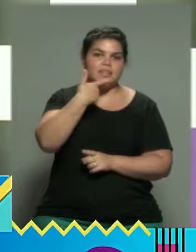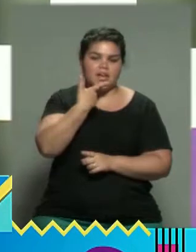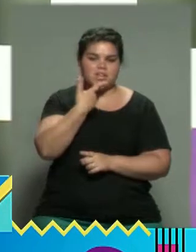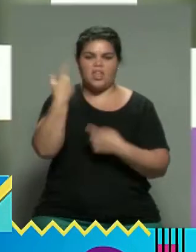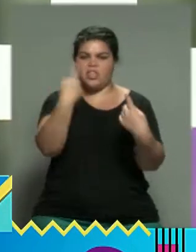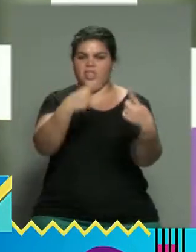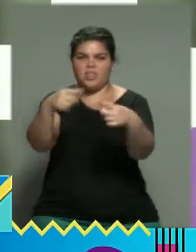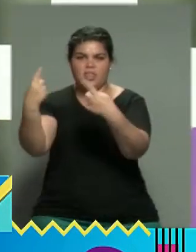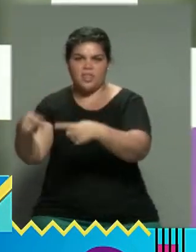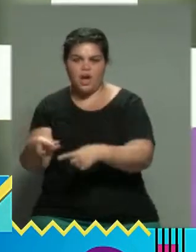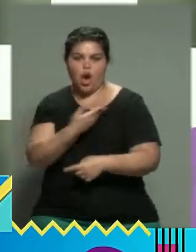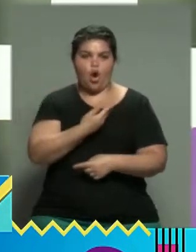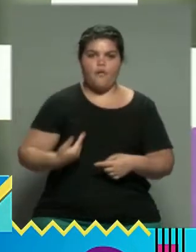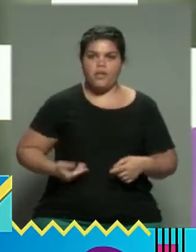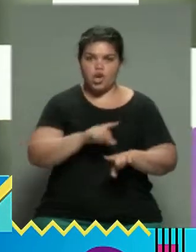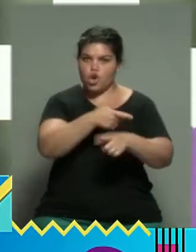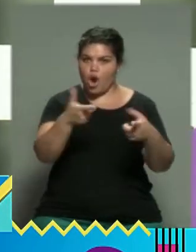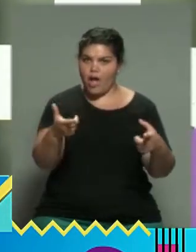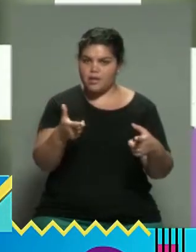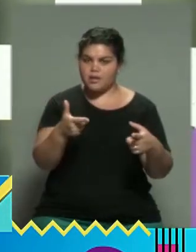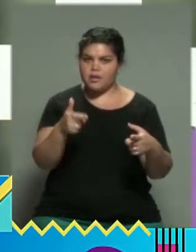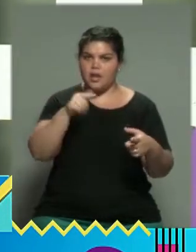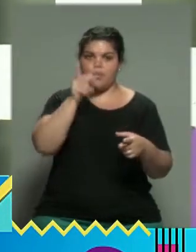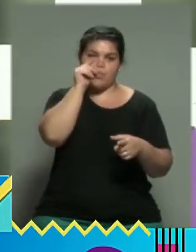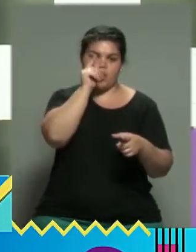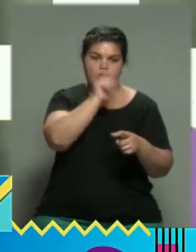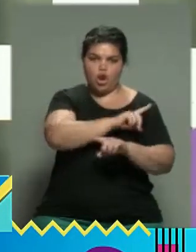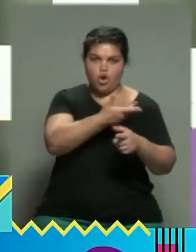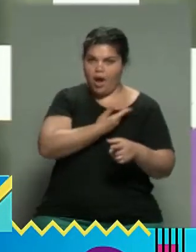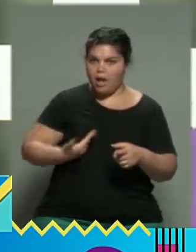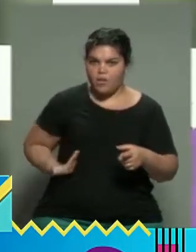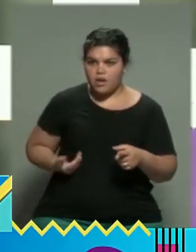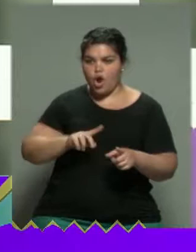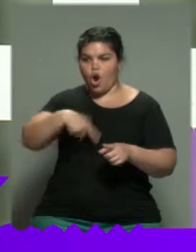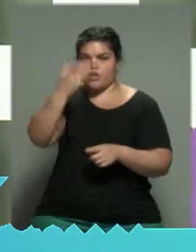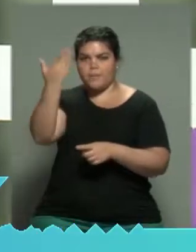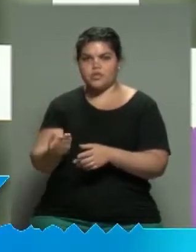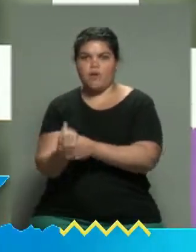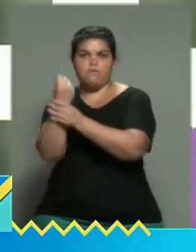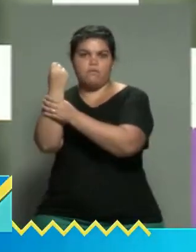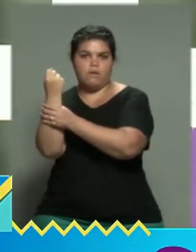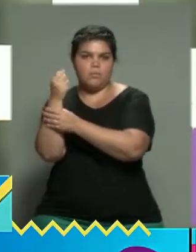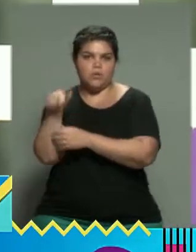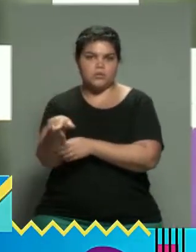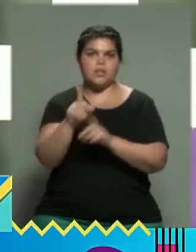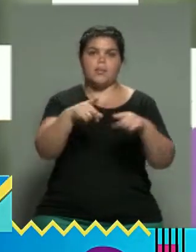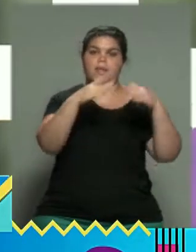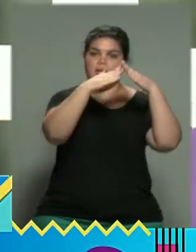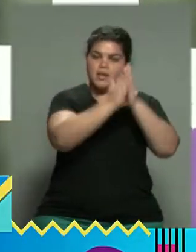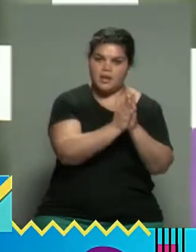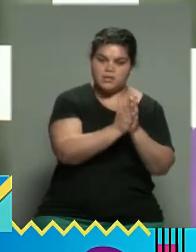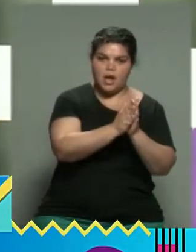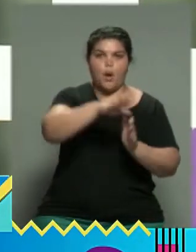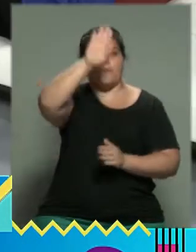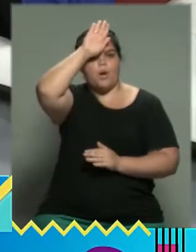lado, ¿sí? Cuando ya el Estado no está presente desde lo político, sino es una persona desde la sociedad que aparece. La misma Iglesia, el Papa